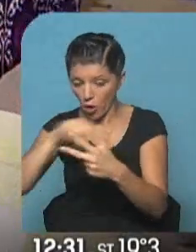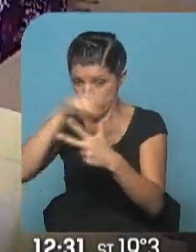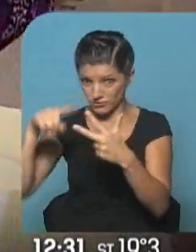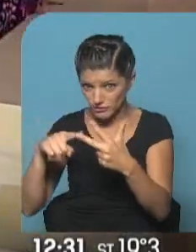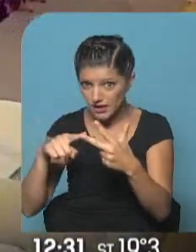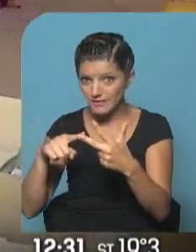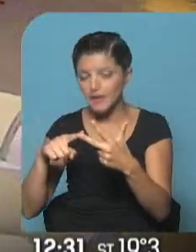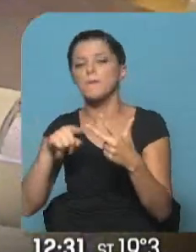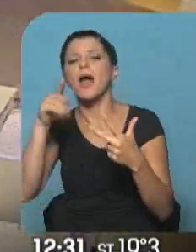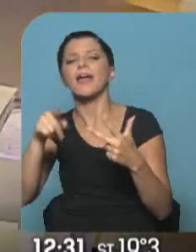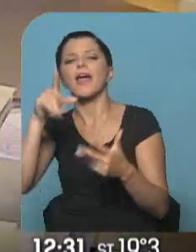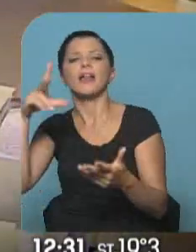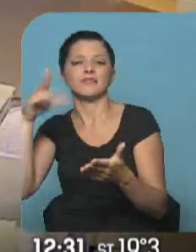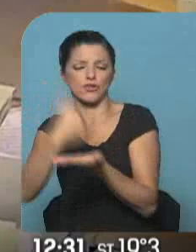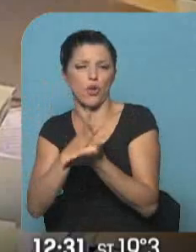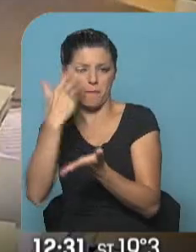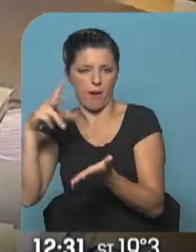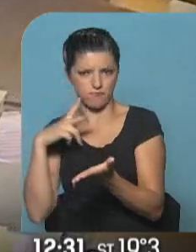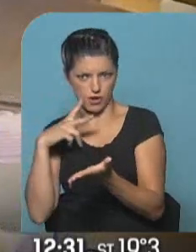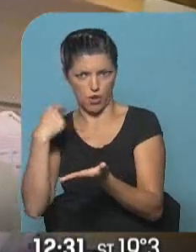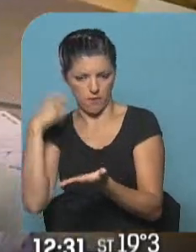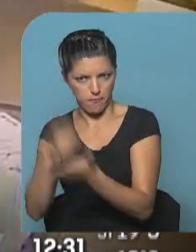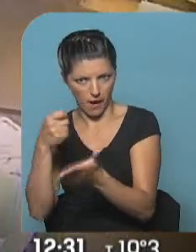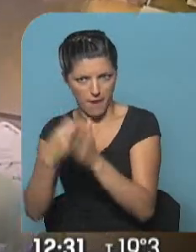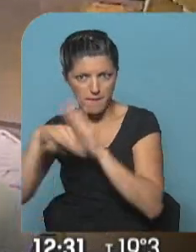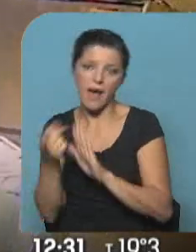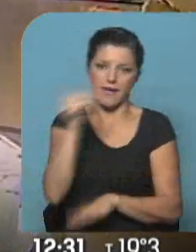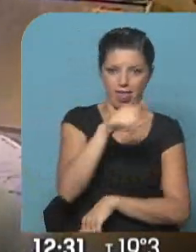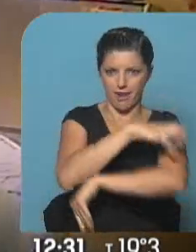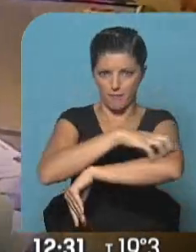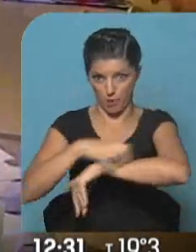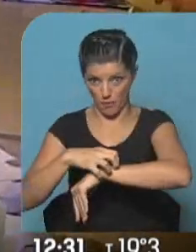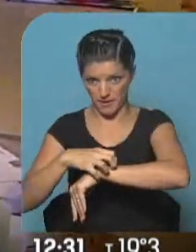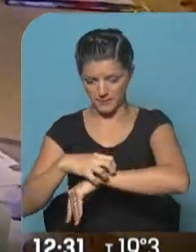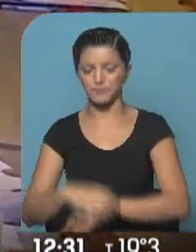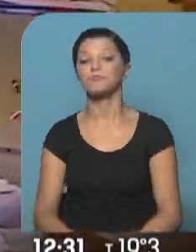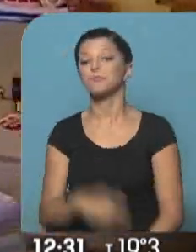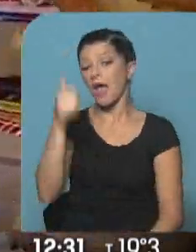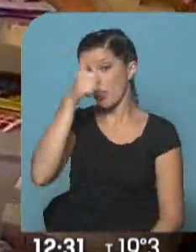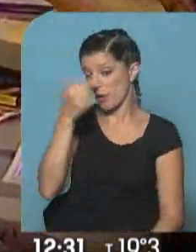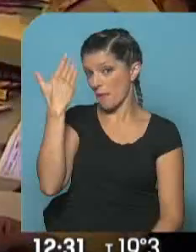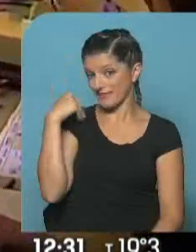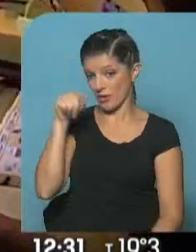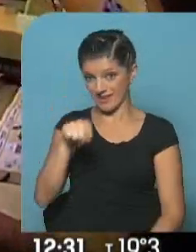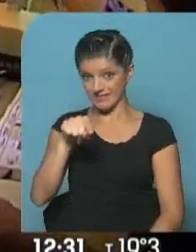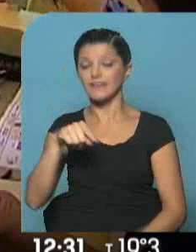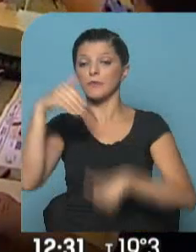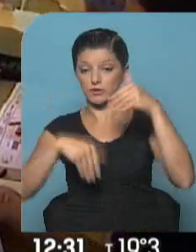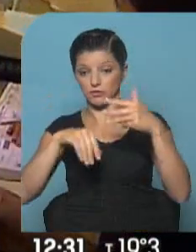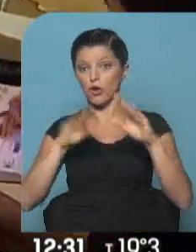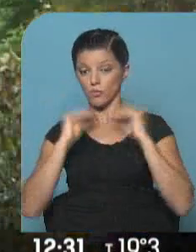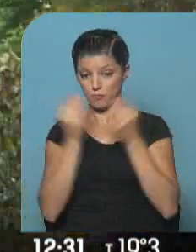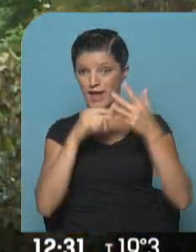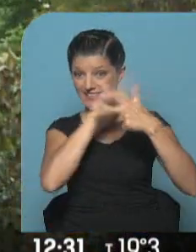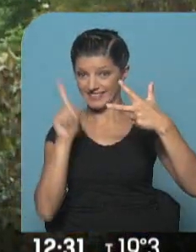los segmentos más altos. En los comicios del domingo, Sánchez no solo quedó tercera a 2 puntos de Guillier, sino que su